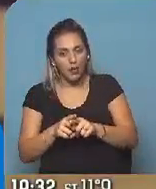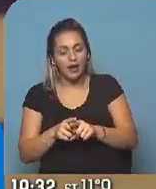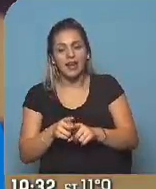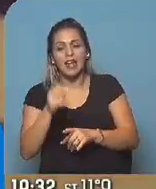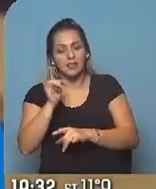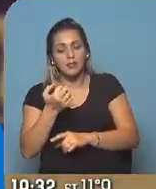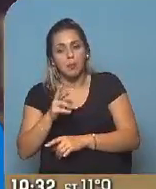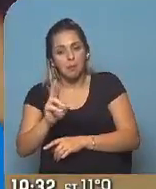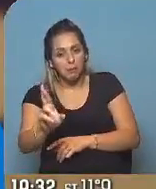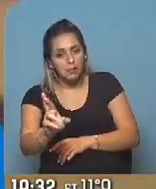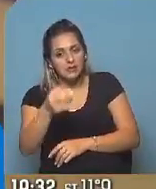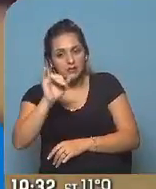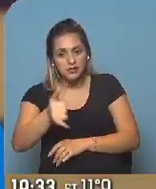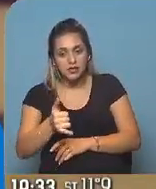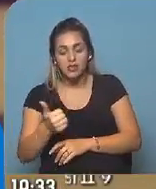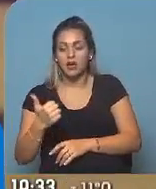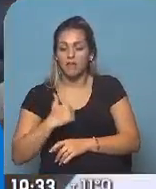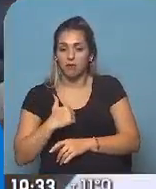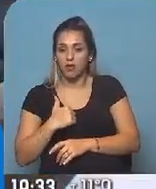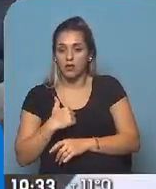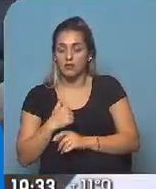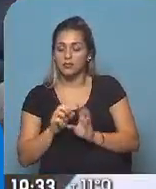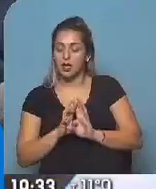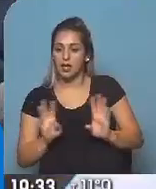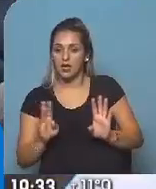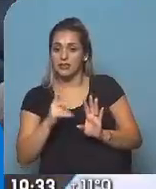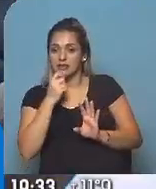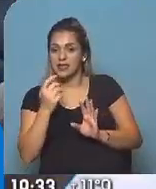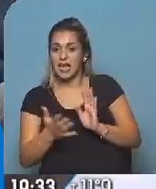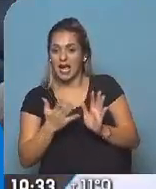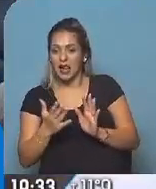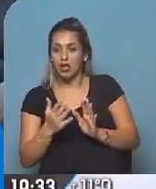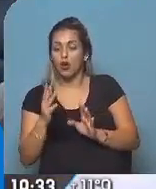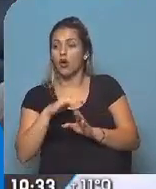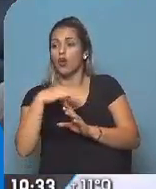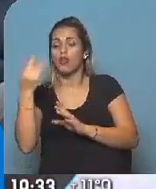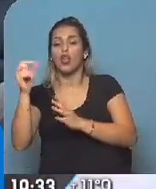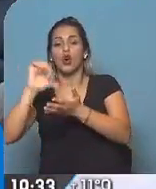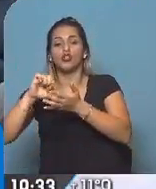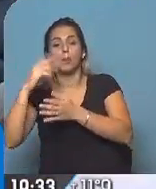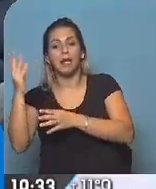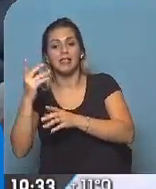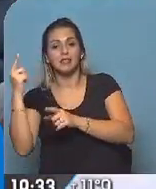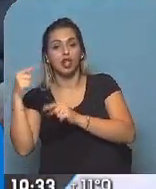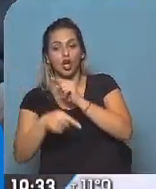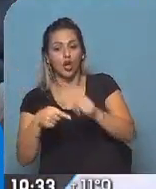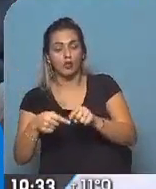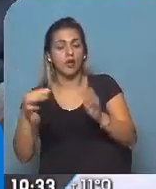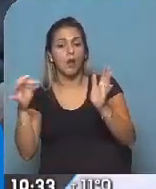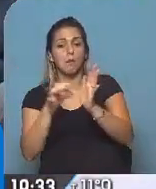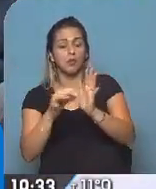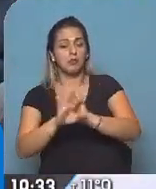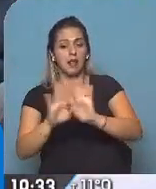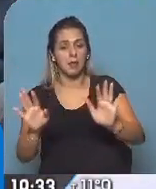las Fuerzas Armadas a repeler una agresión de origen extranjero. Punto. Con eso es suficiente para que